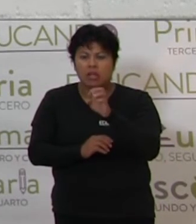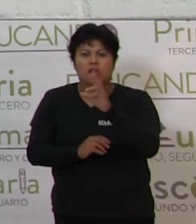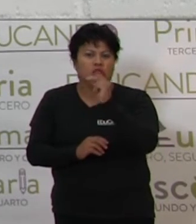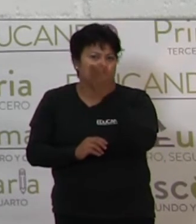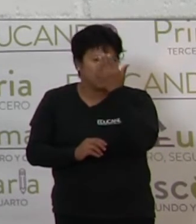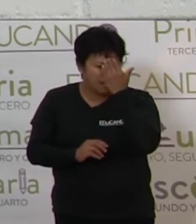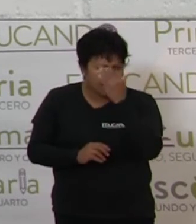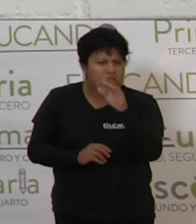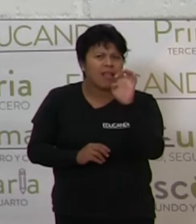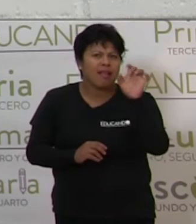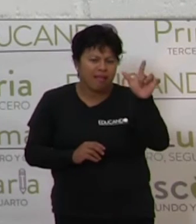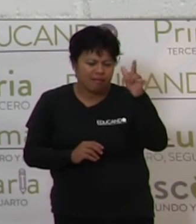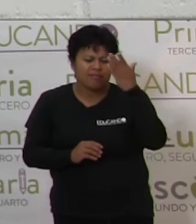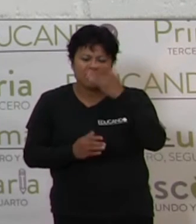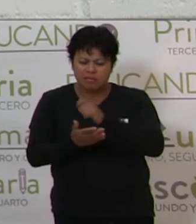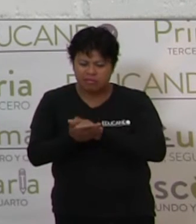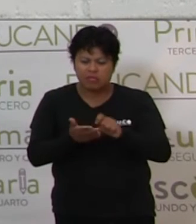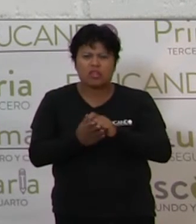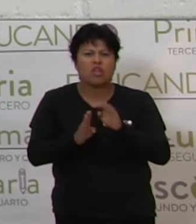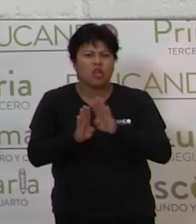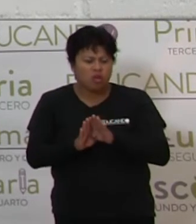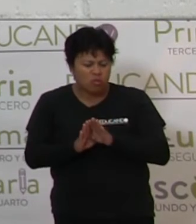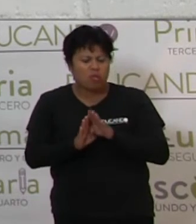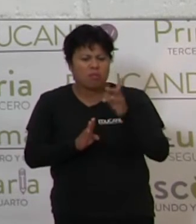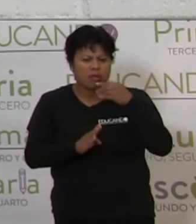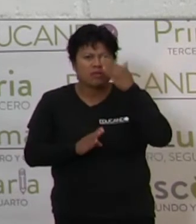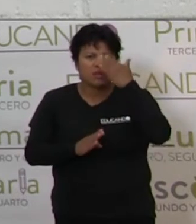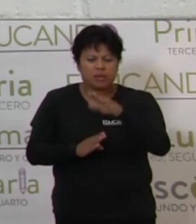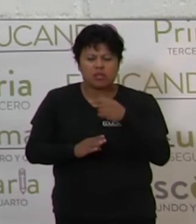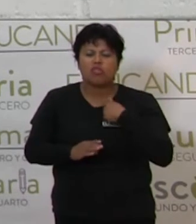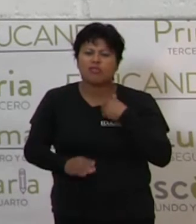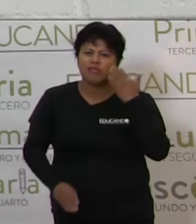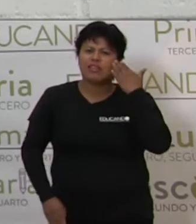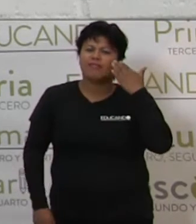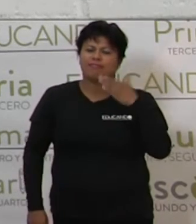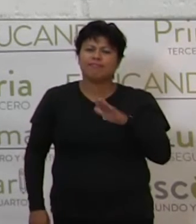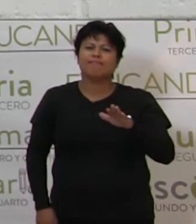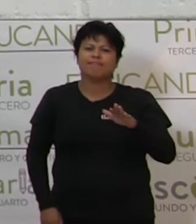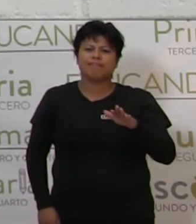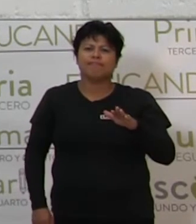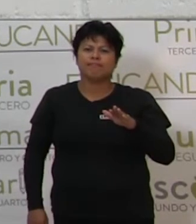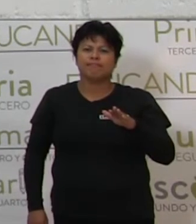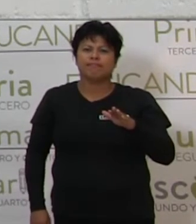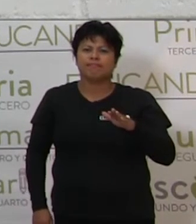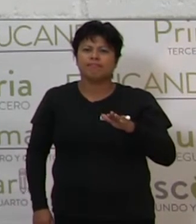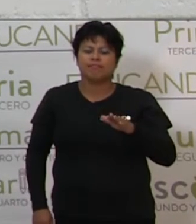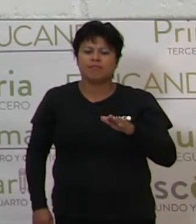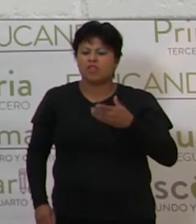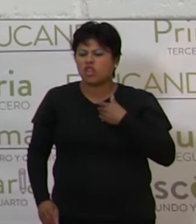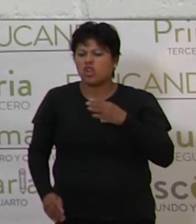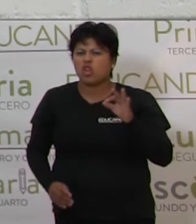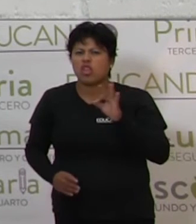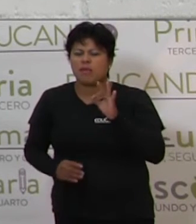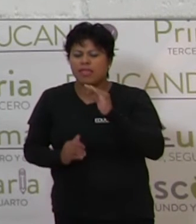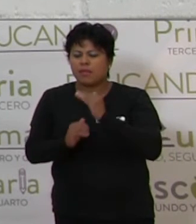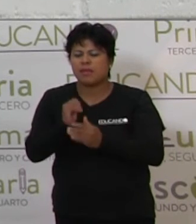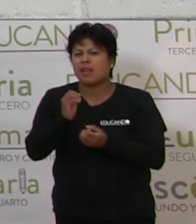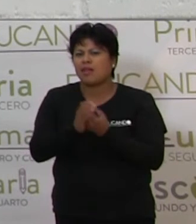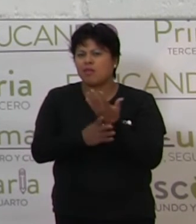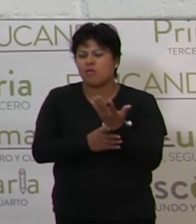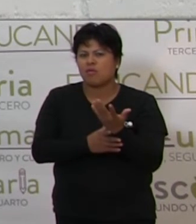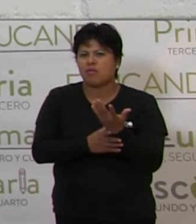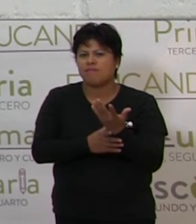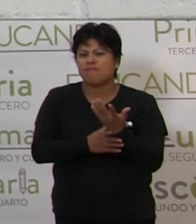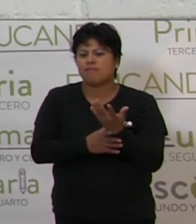Shakespeare lo sabía sin duda, y yo seré lo bastante osado para decir que también lo sé. No iba a terminar en